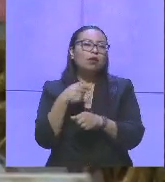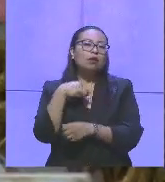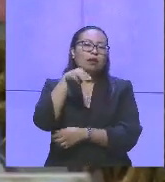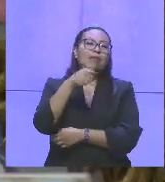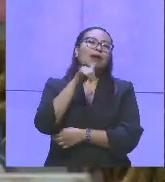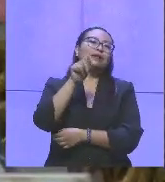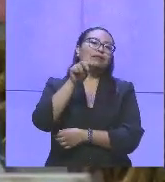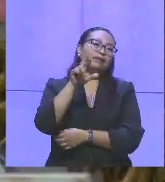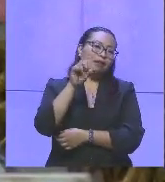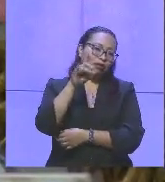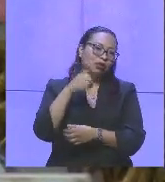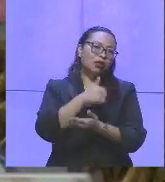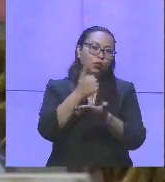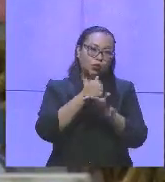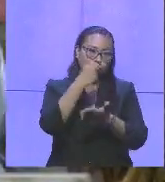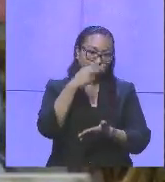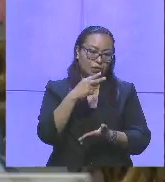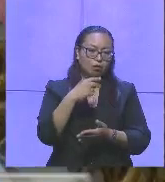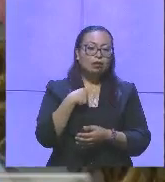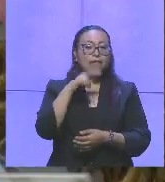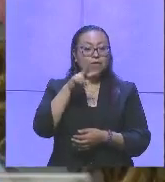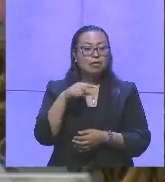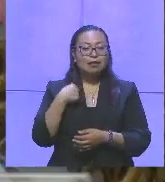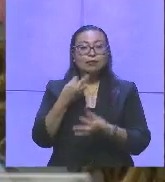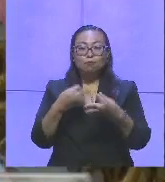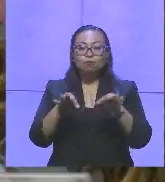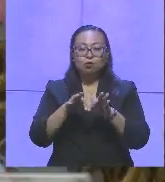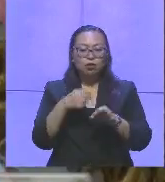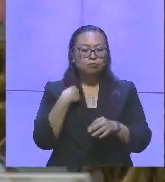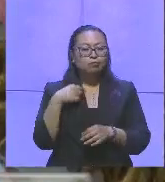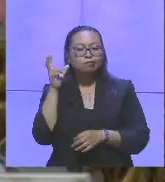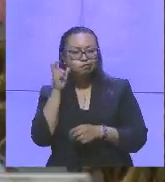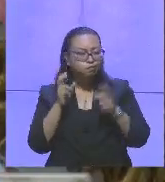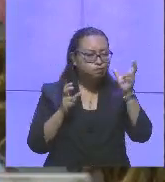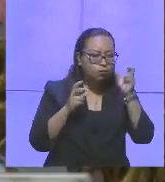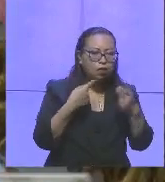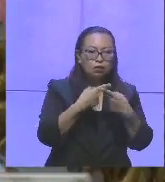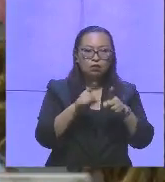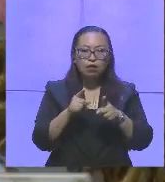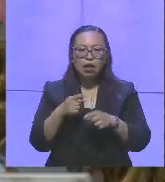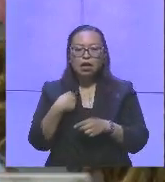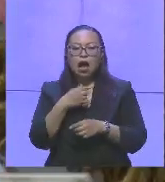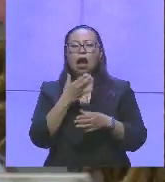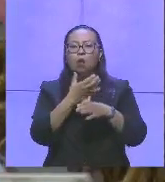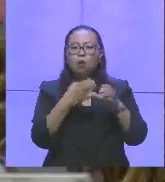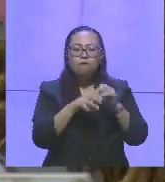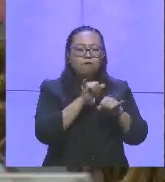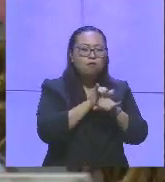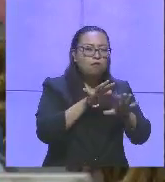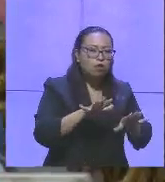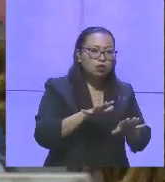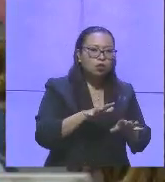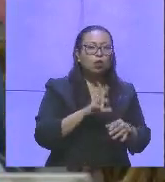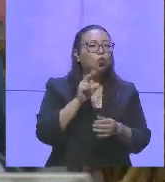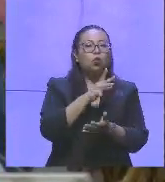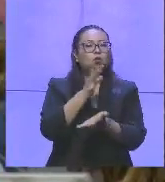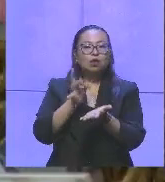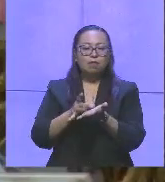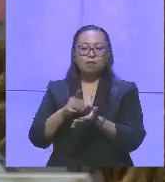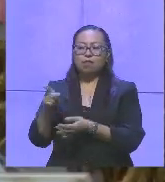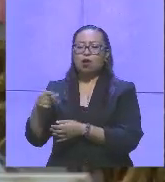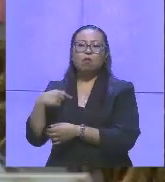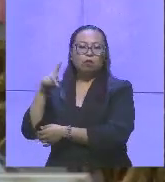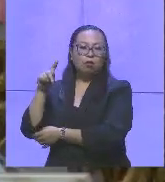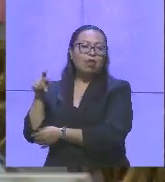es importantísimo escuchar voces que construyen desde otro ángulo, no desde el ángulo de la decisión judicial, donde, como